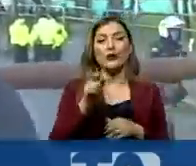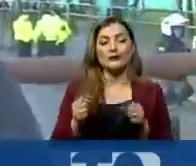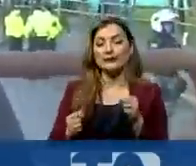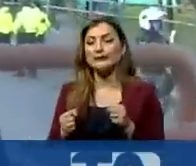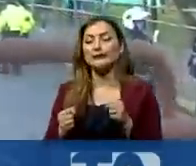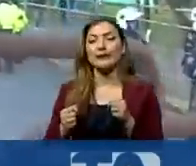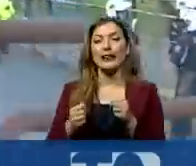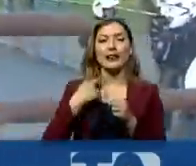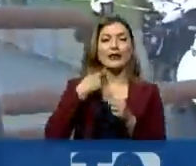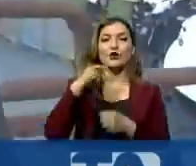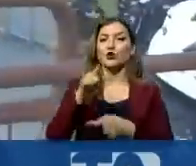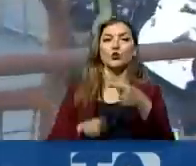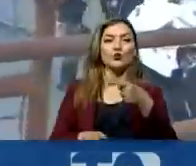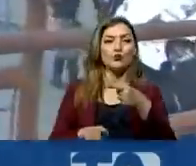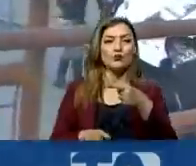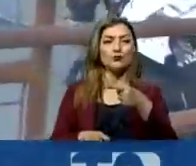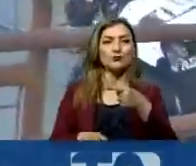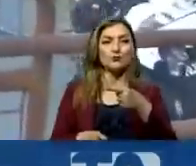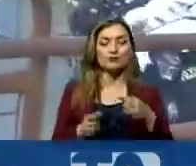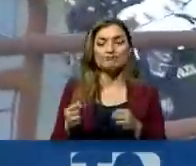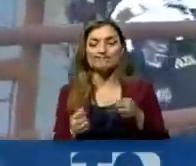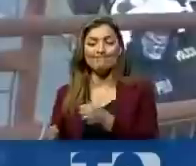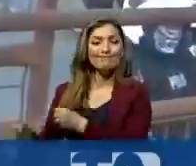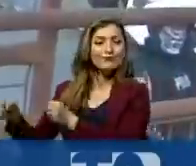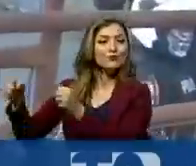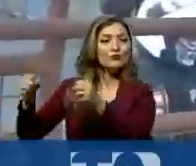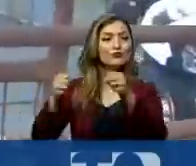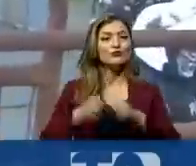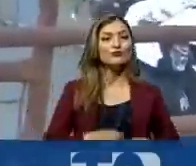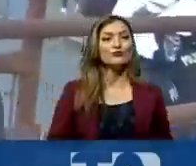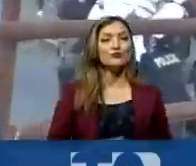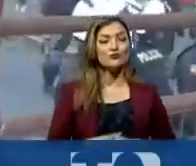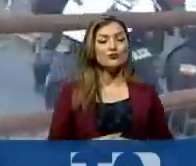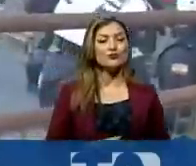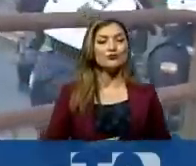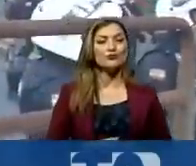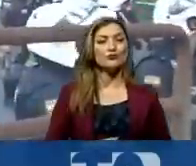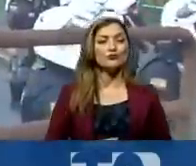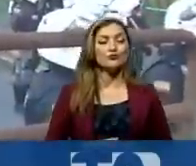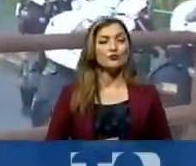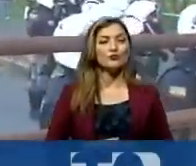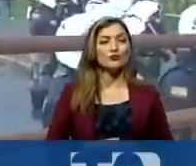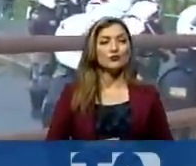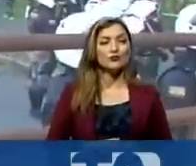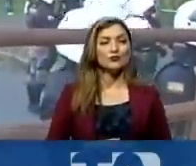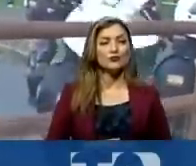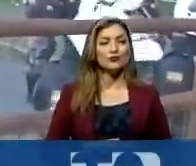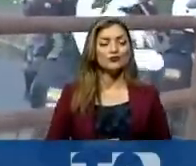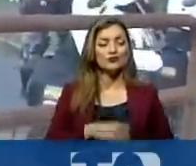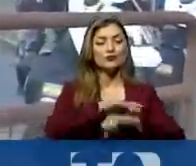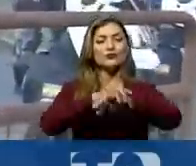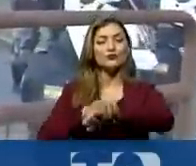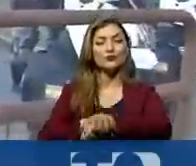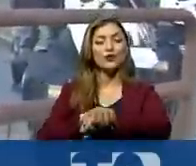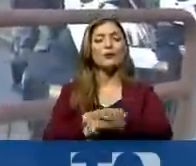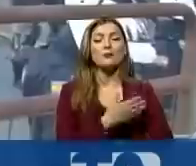sector tome todas las precauciones del caso reiteramos aquí se encontraba aquí se estaría detenido estaría detenido el